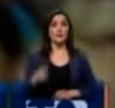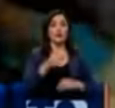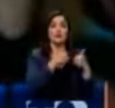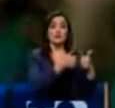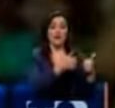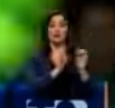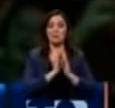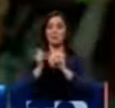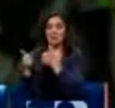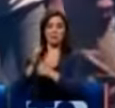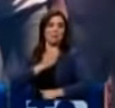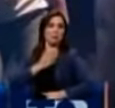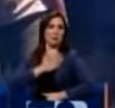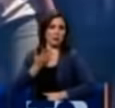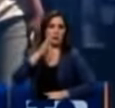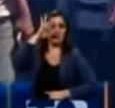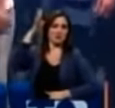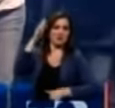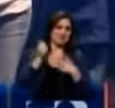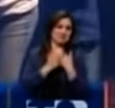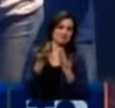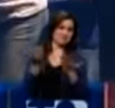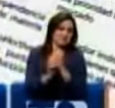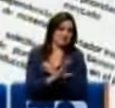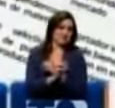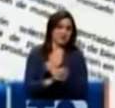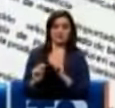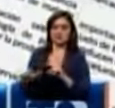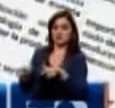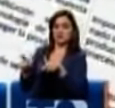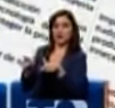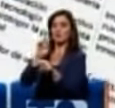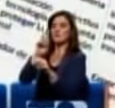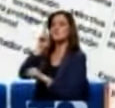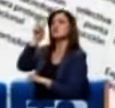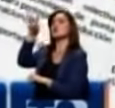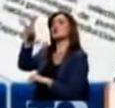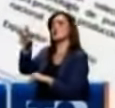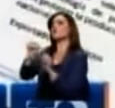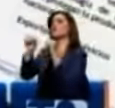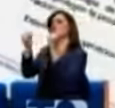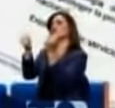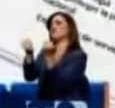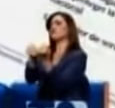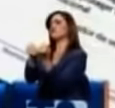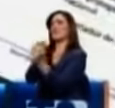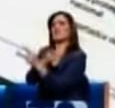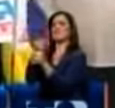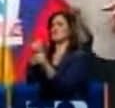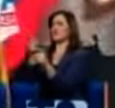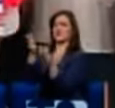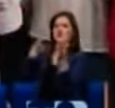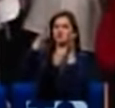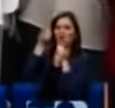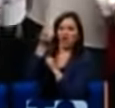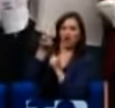mantienen su propio eje de campaña. En el caso de Lenín Moreno se trata de una visión socialista versus la neoliberal.